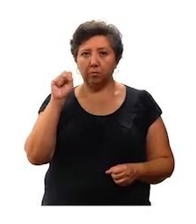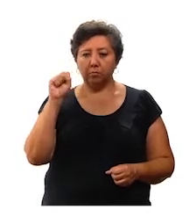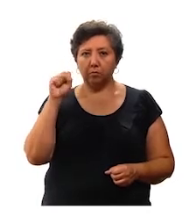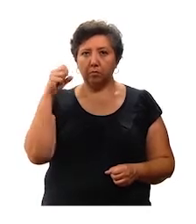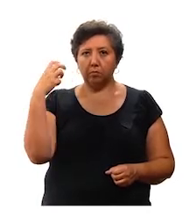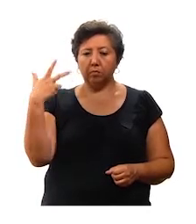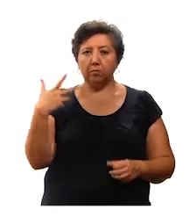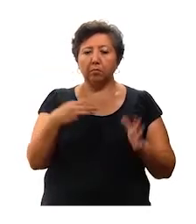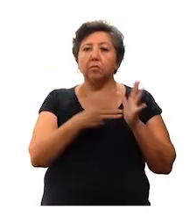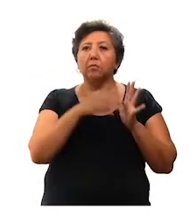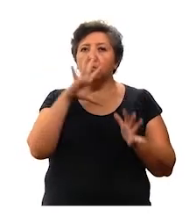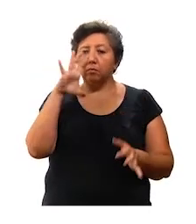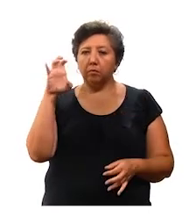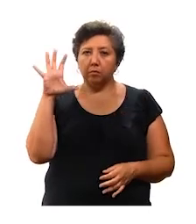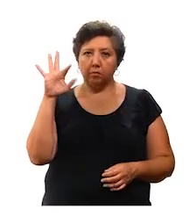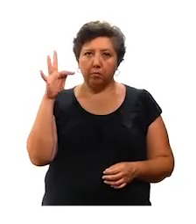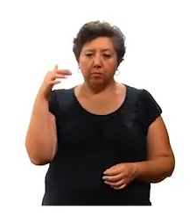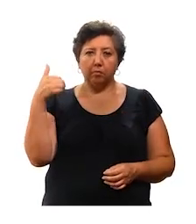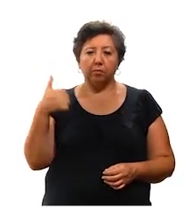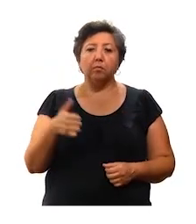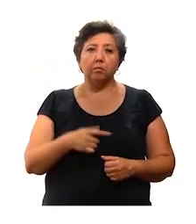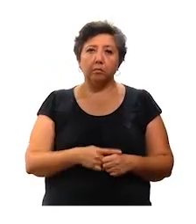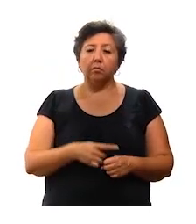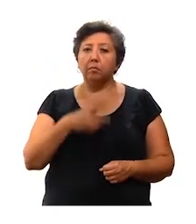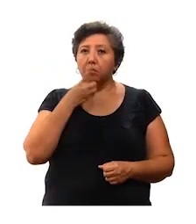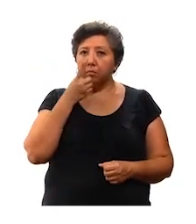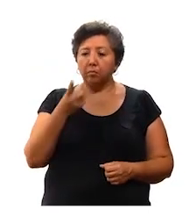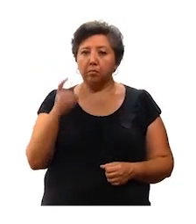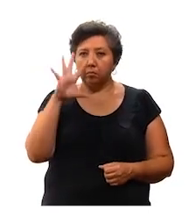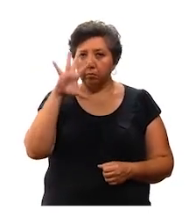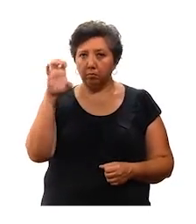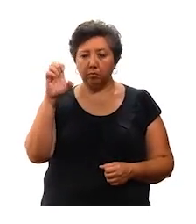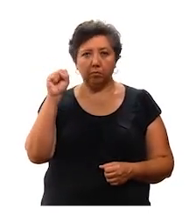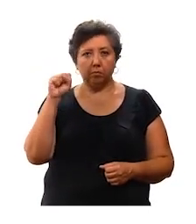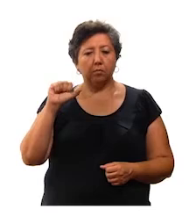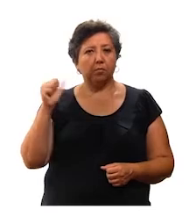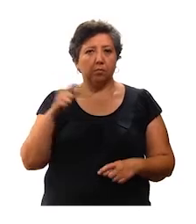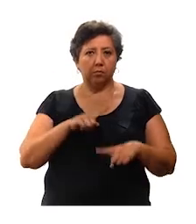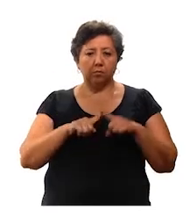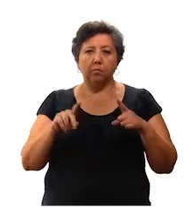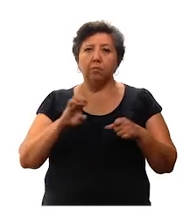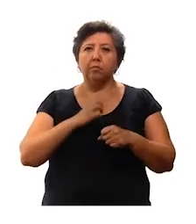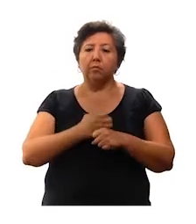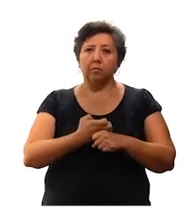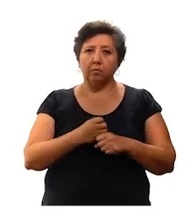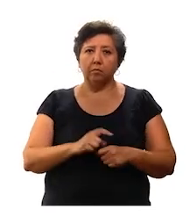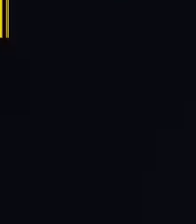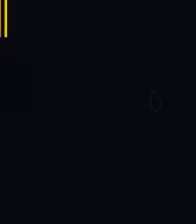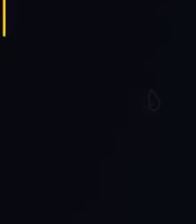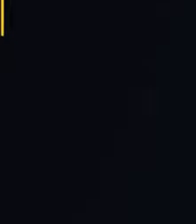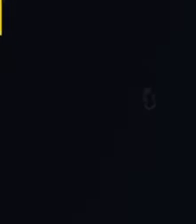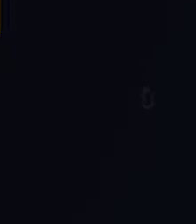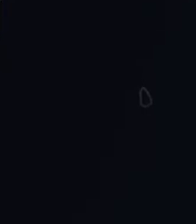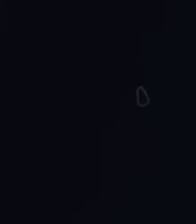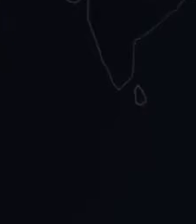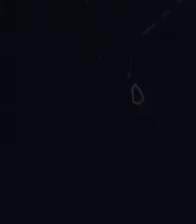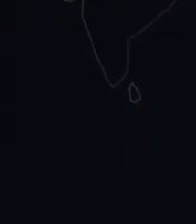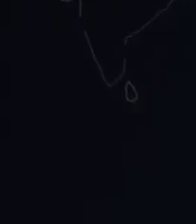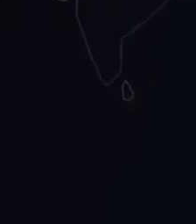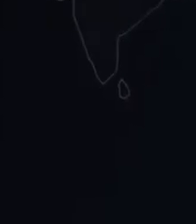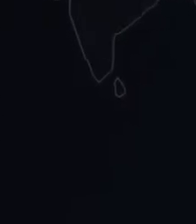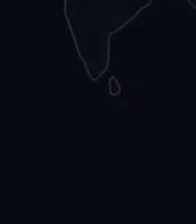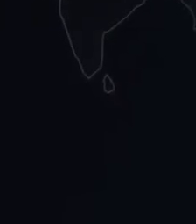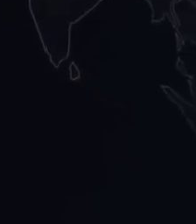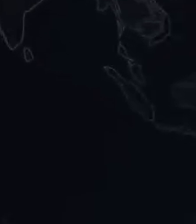los 68.546 casos positivos, 560 son de otro país u otro estado. Específicamente,